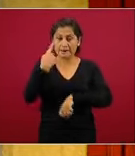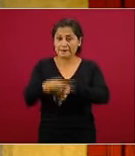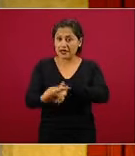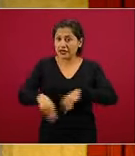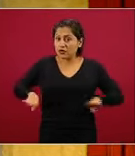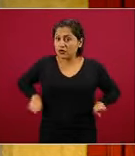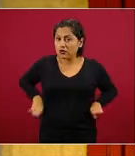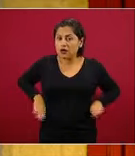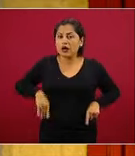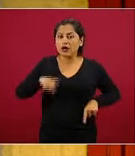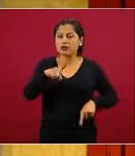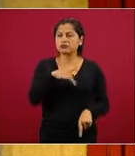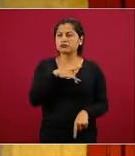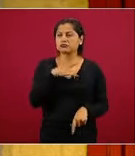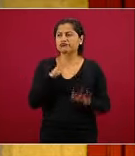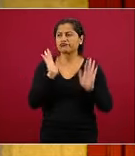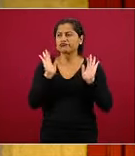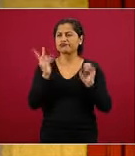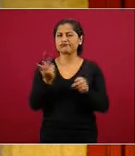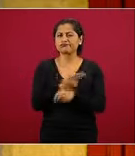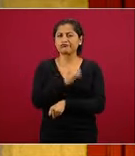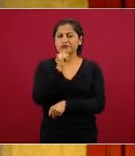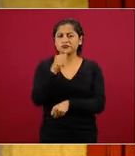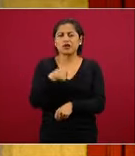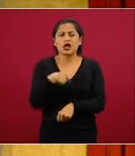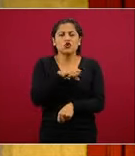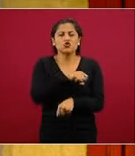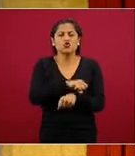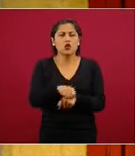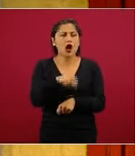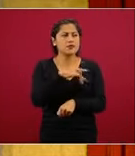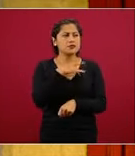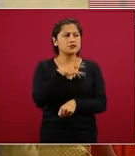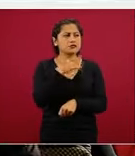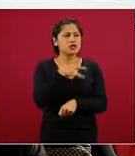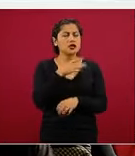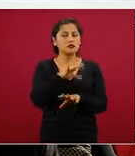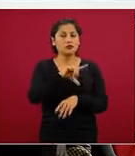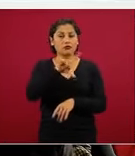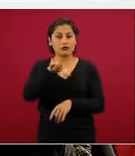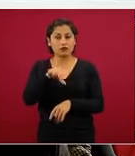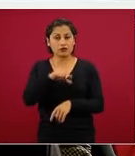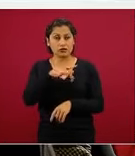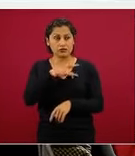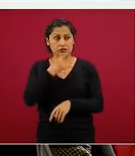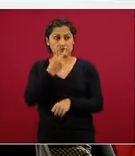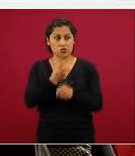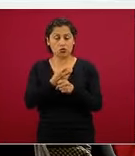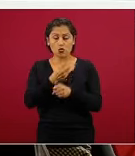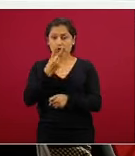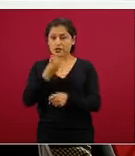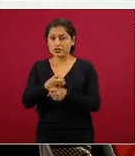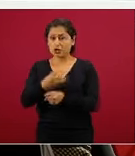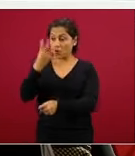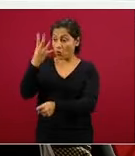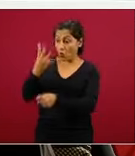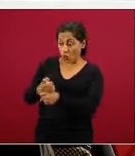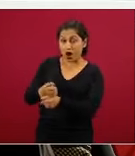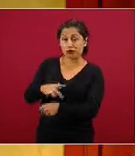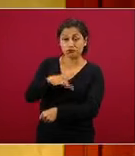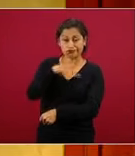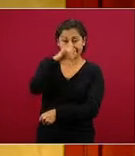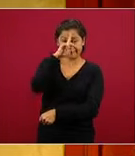que se confíe y el primer día no sienta nada, el segundo tampoco, el tercero, pero quizá en el cuarto día podría tener un